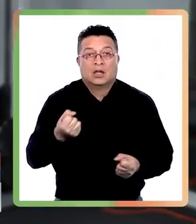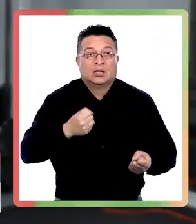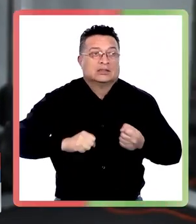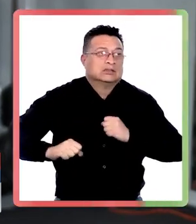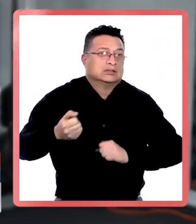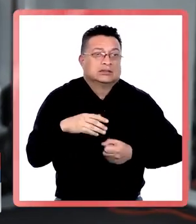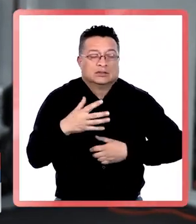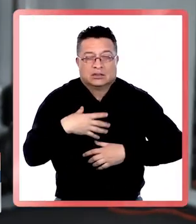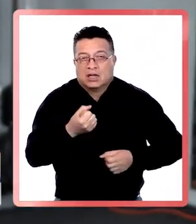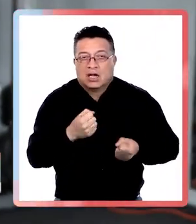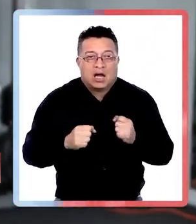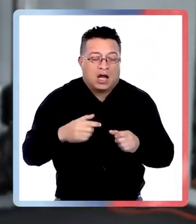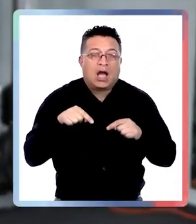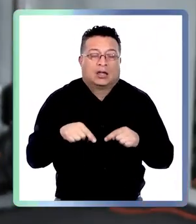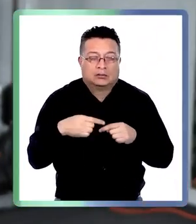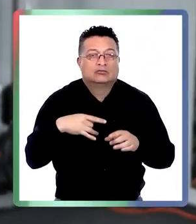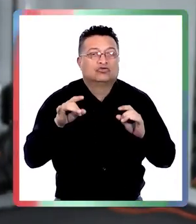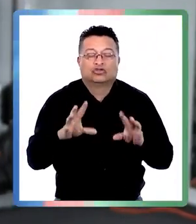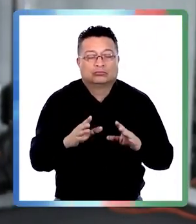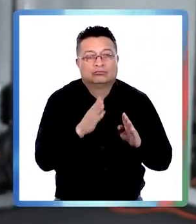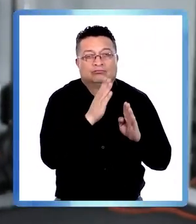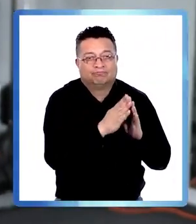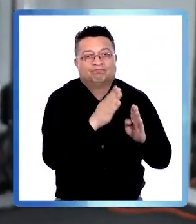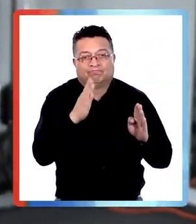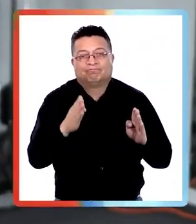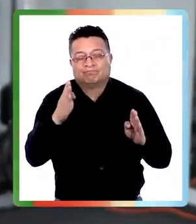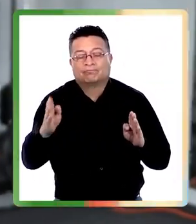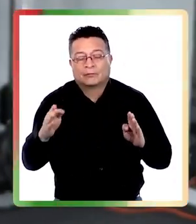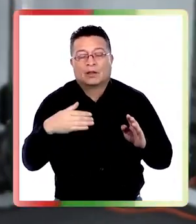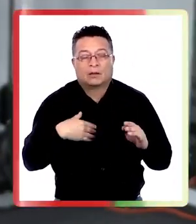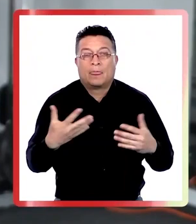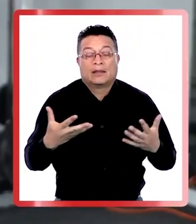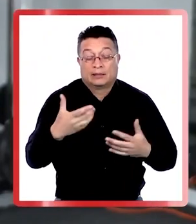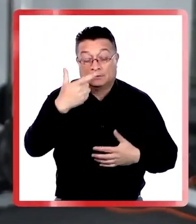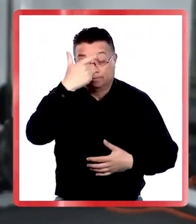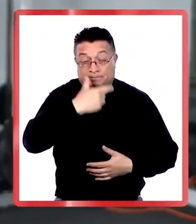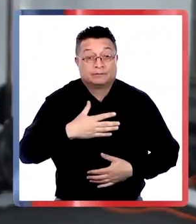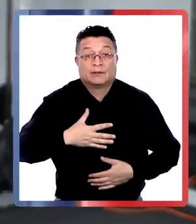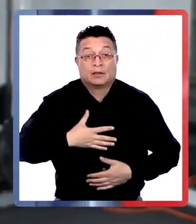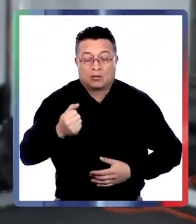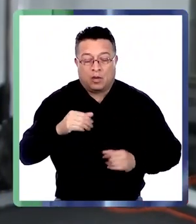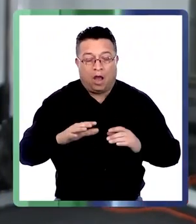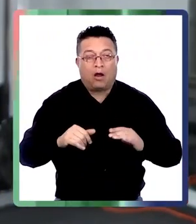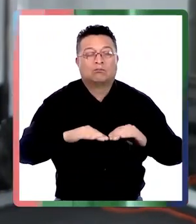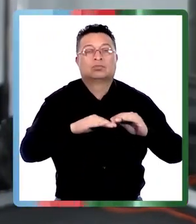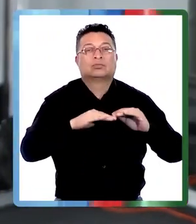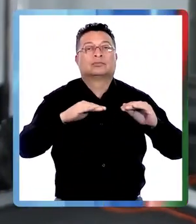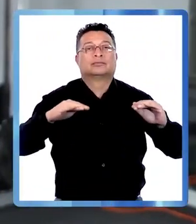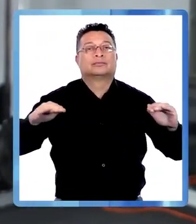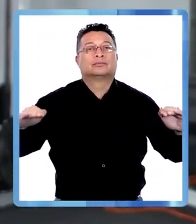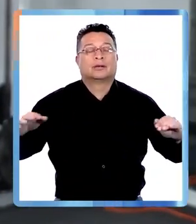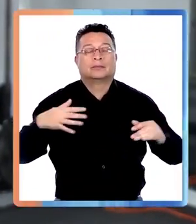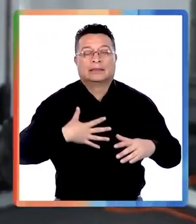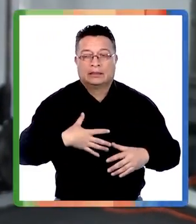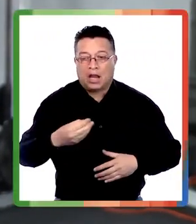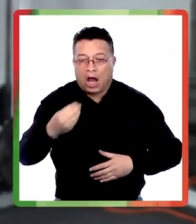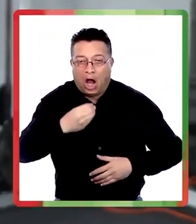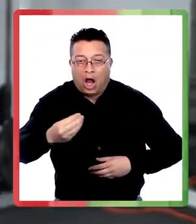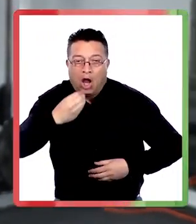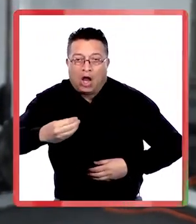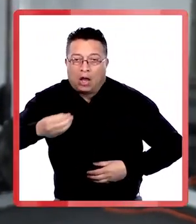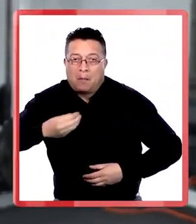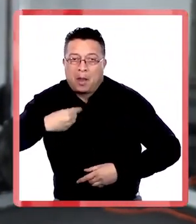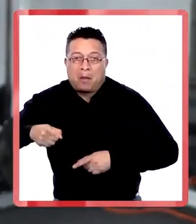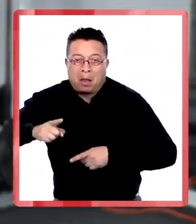tiene, te hace que tú como que te estabilices, porque uno quiere comer, comer, comer. Entonces,